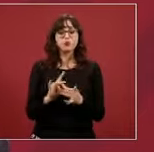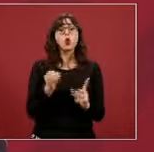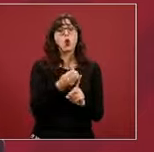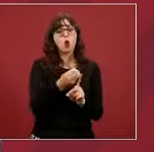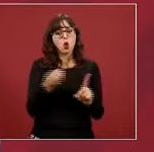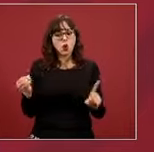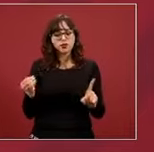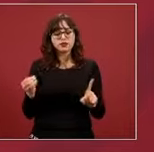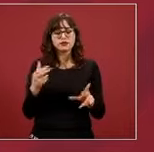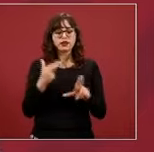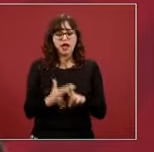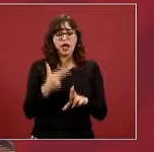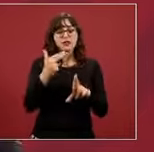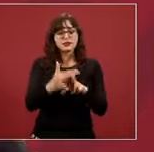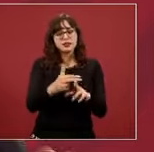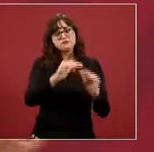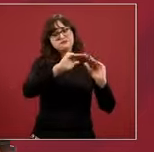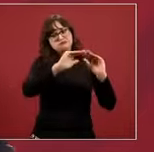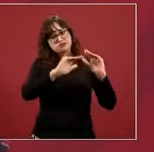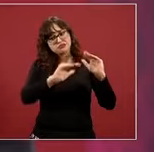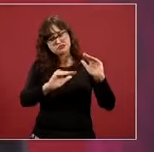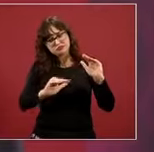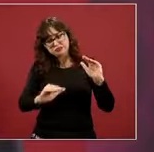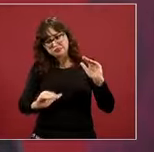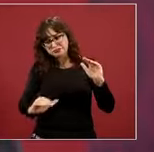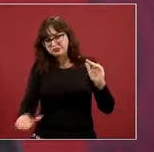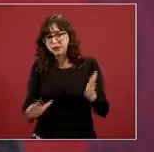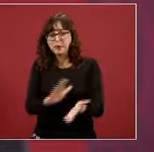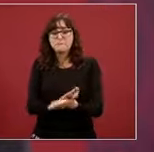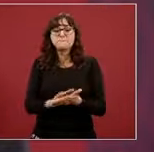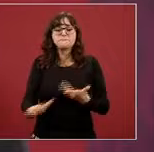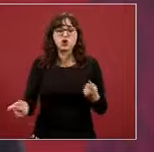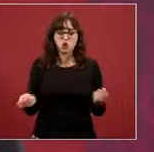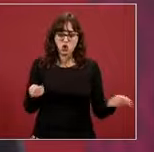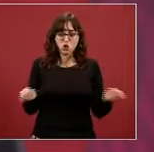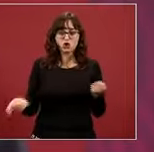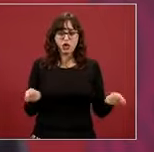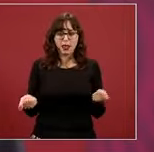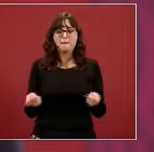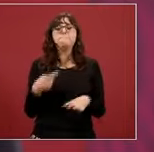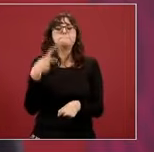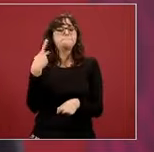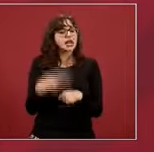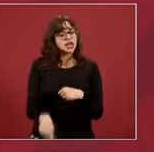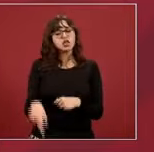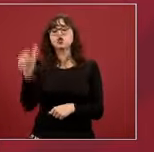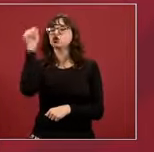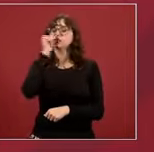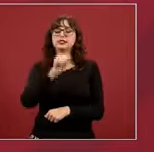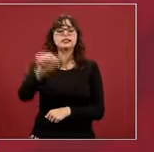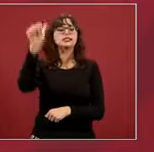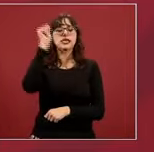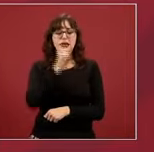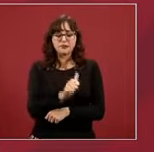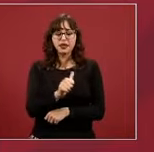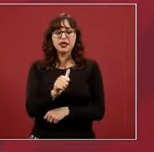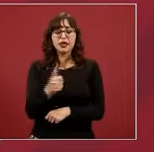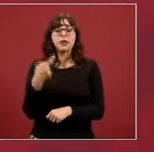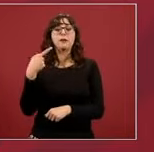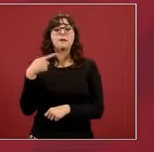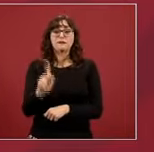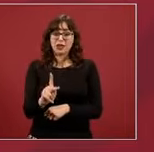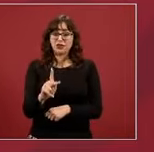ordenada hasta que disminuya a niveles manejables, con el riesgo, no se nos olvide la advertencia, de que